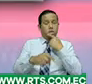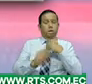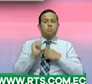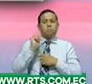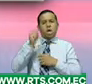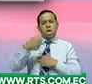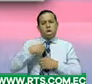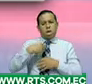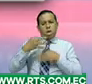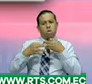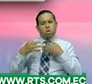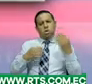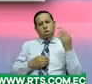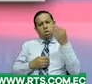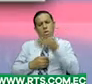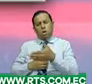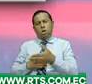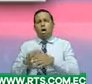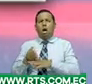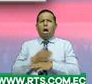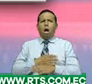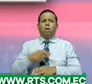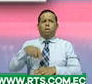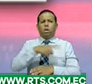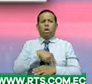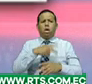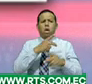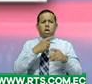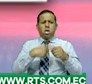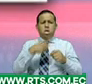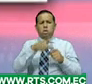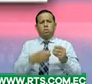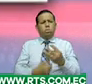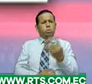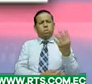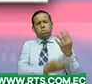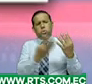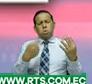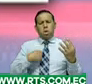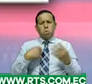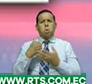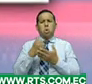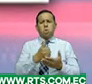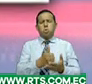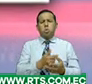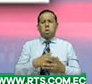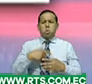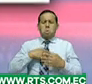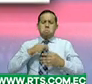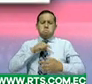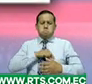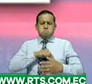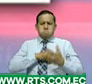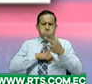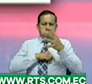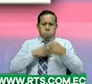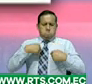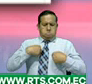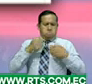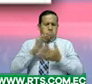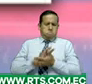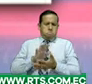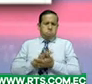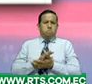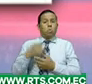pruebas COVID que protegieron a los quiteños. Tengo la conciencia tranquila. Nuestro siguiente paso, conseguir vacunas para Quito.